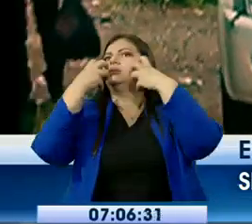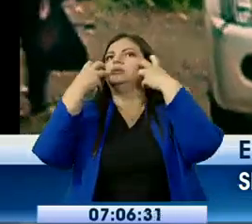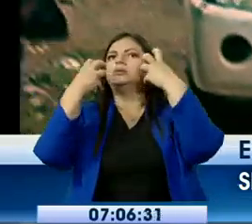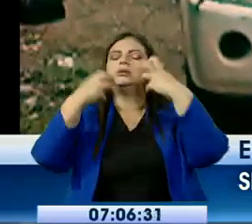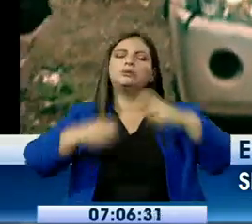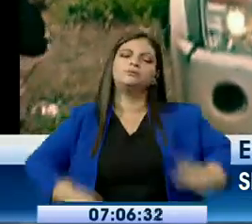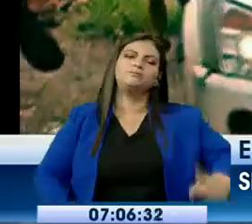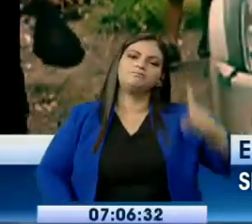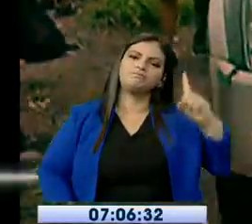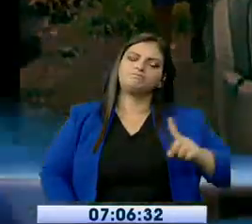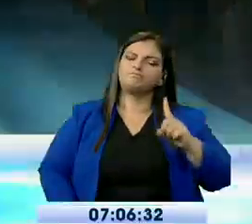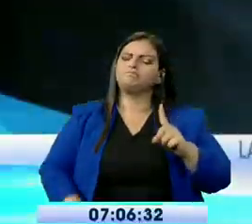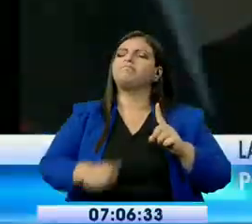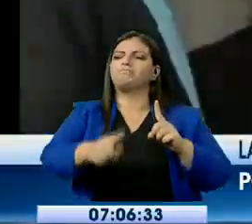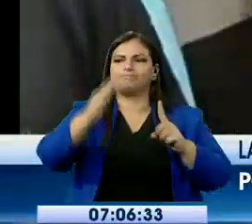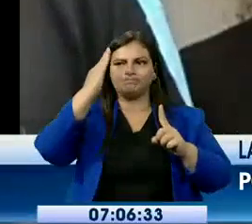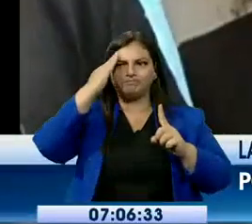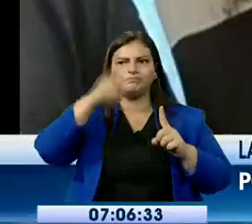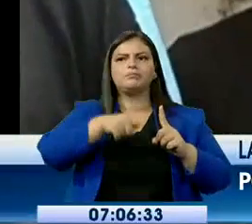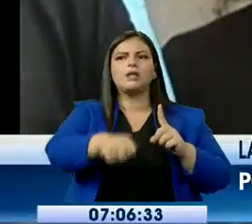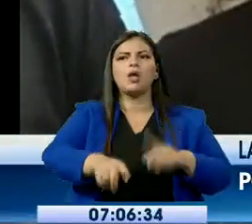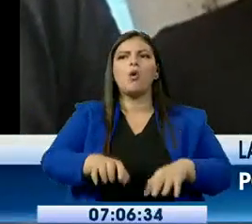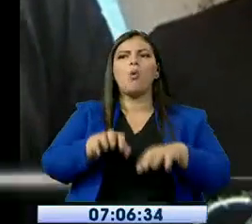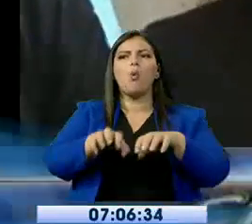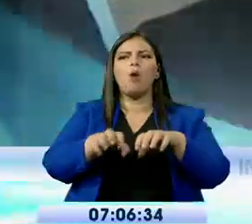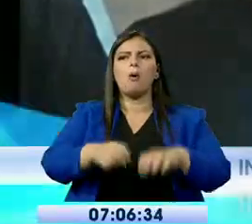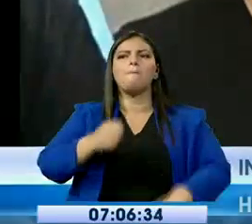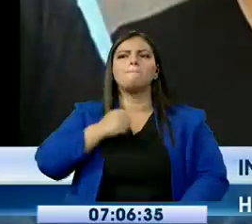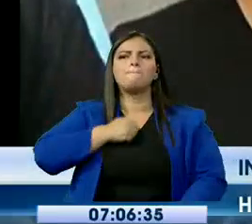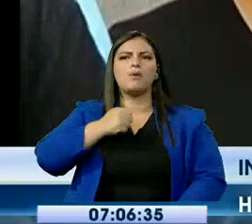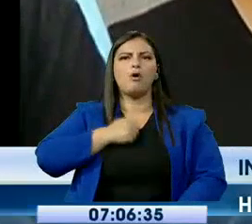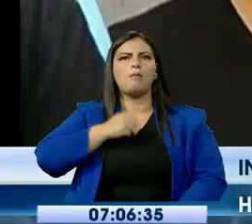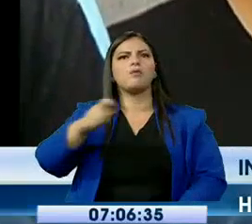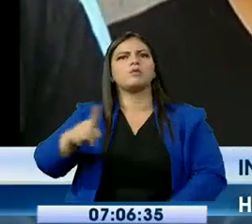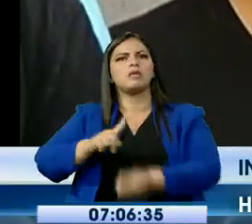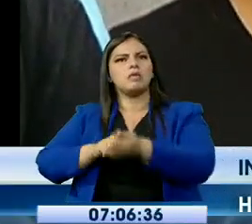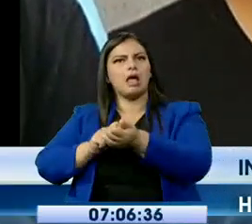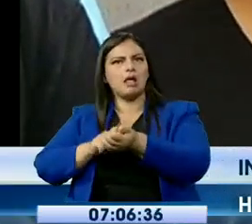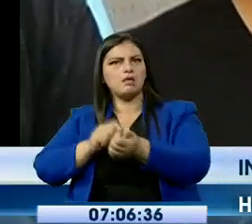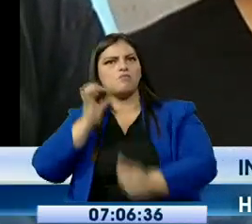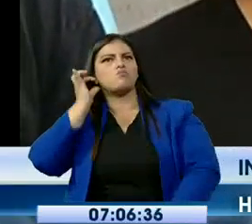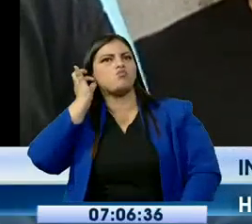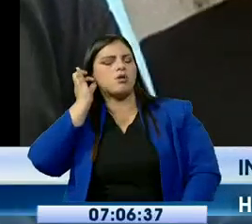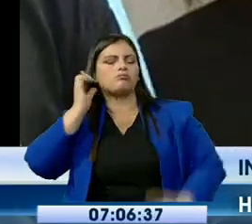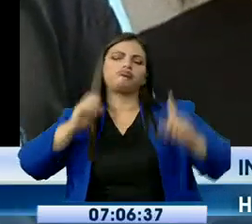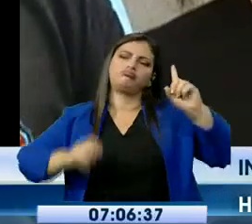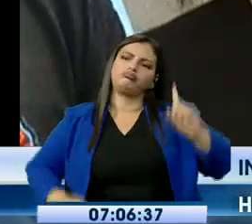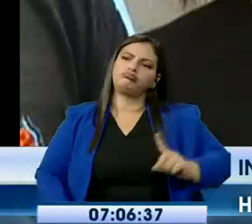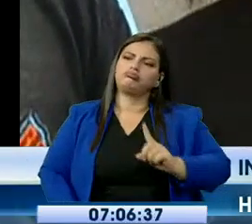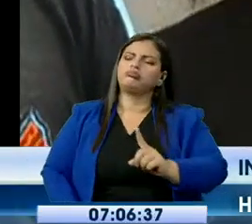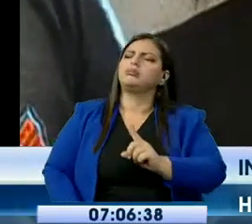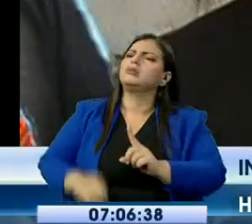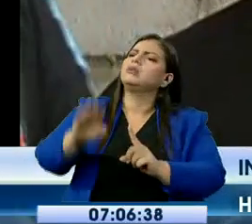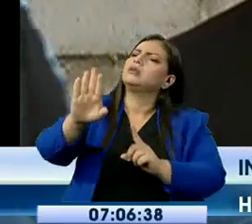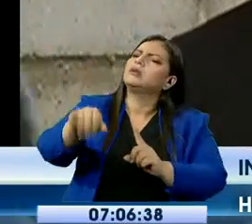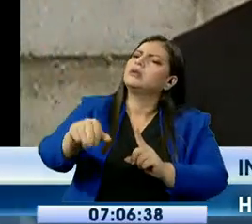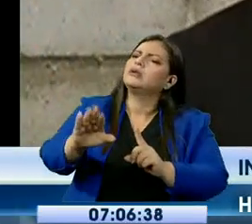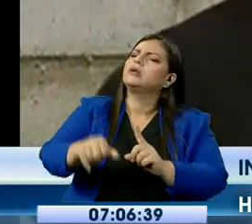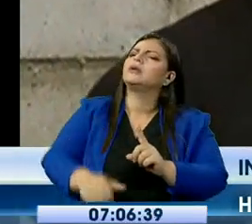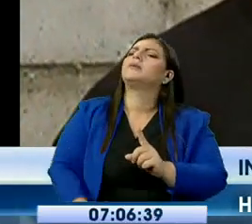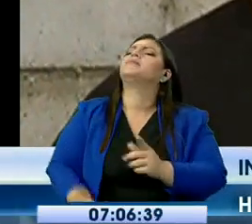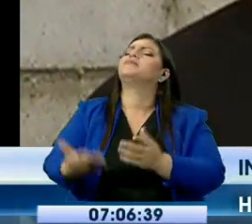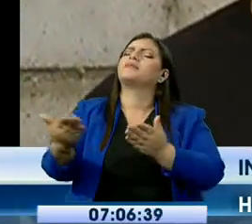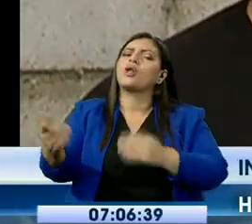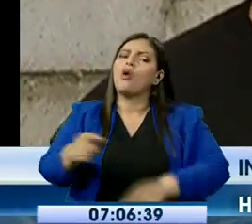de aquella mujer. Viene el marido, se le botó a él encima, a pelear, ya, como quería, pero él no